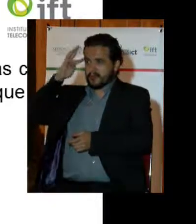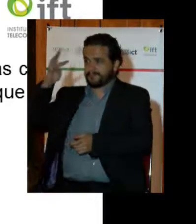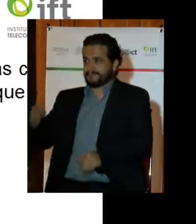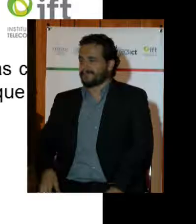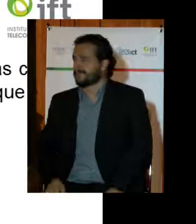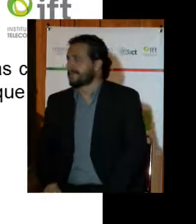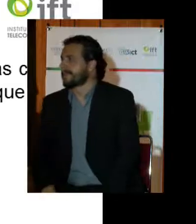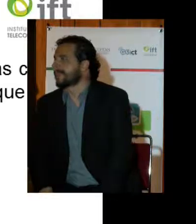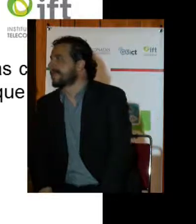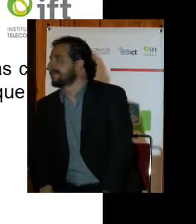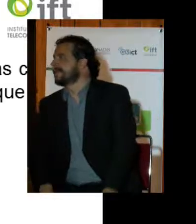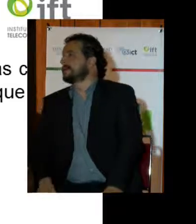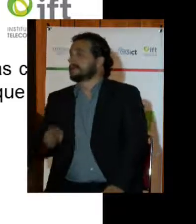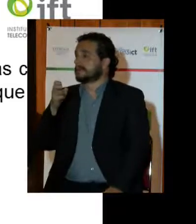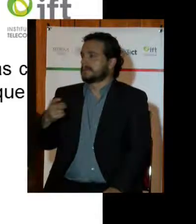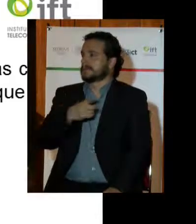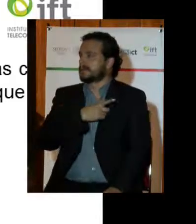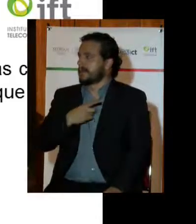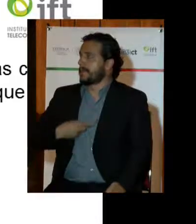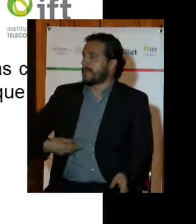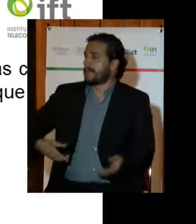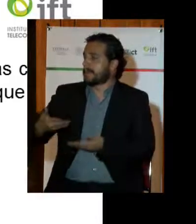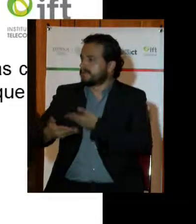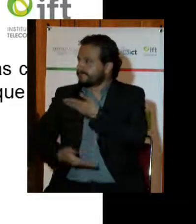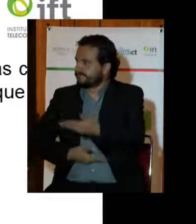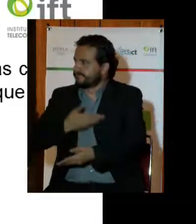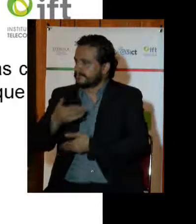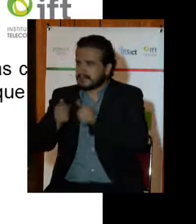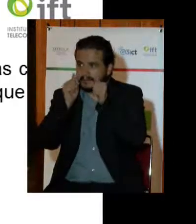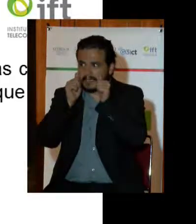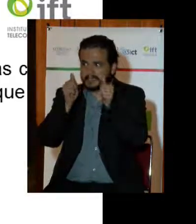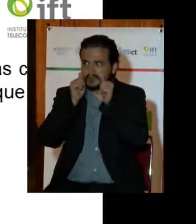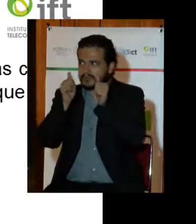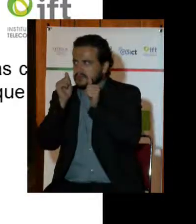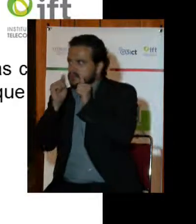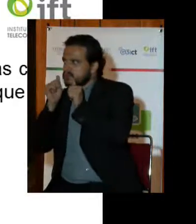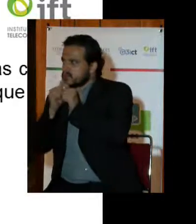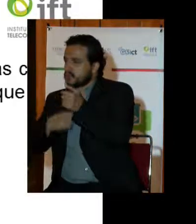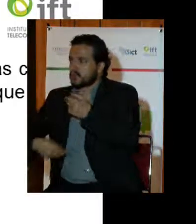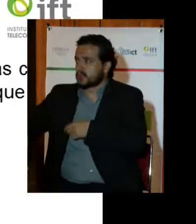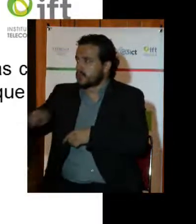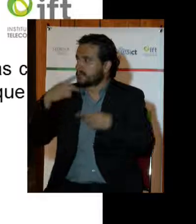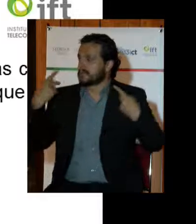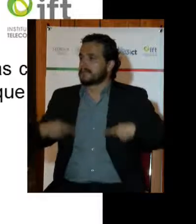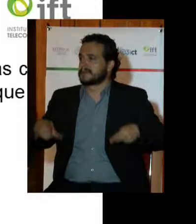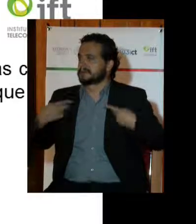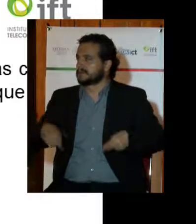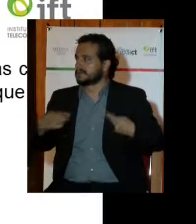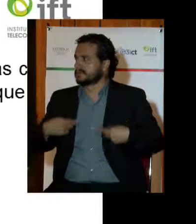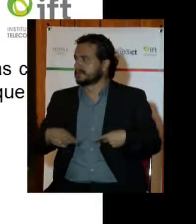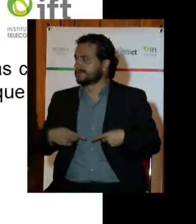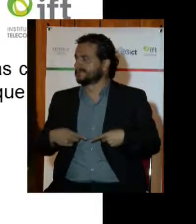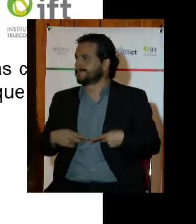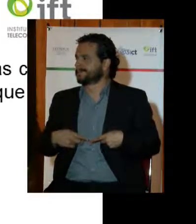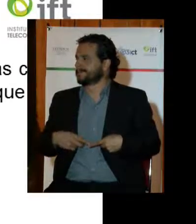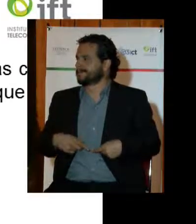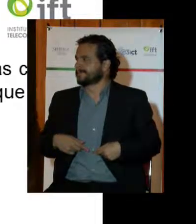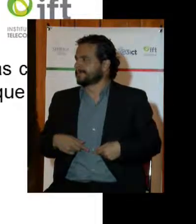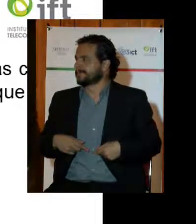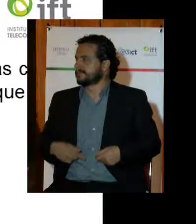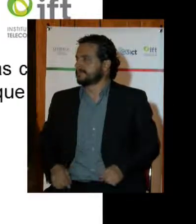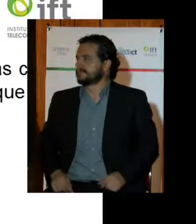de servicios una atención a sus clientes, primero a todos sus clientes,